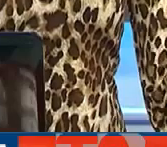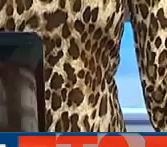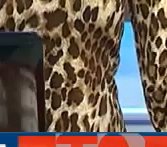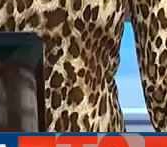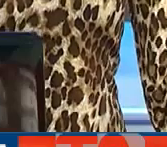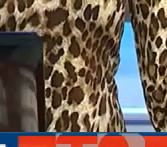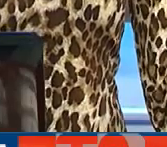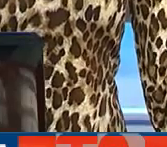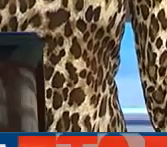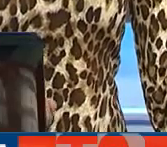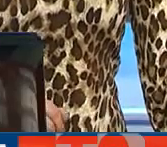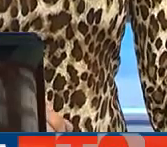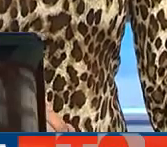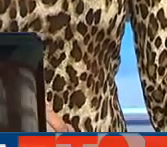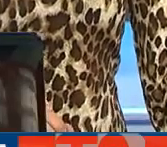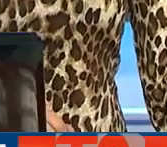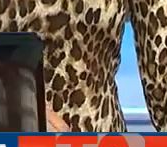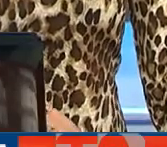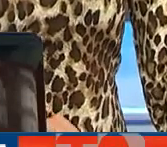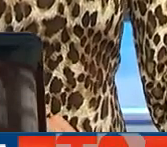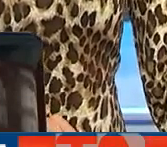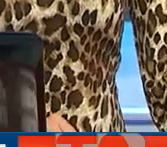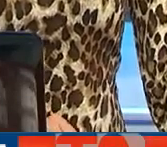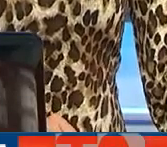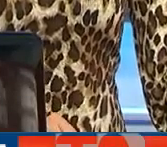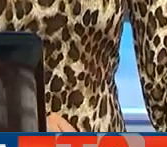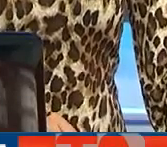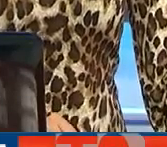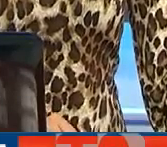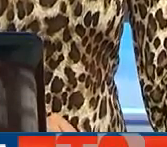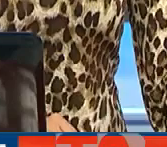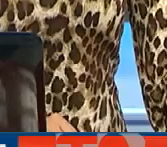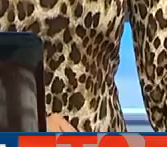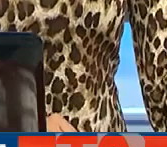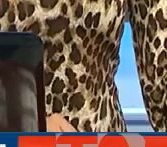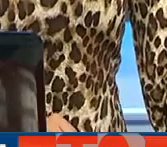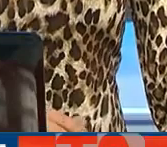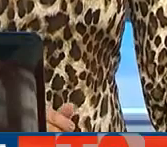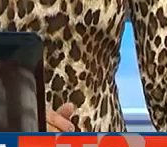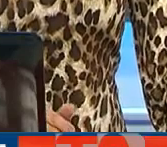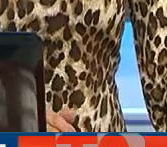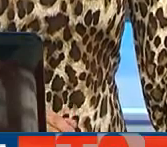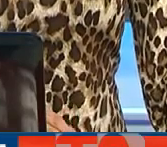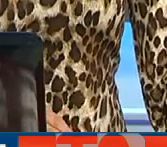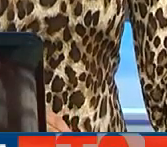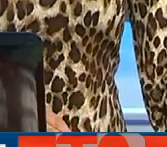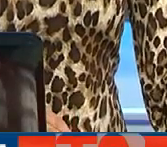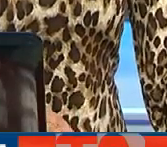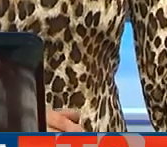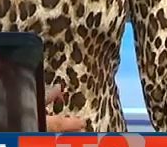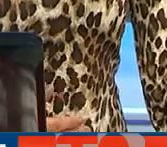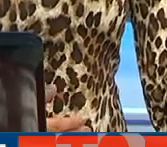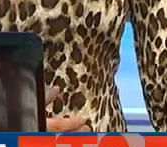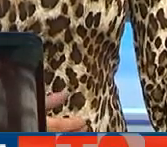través de sus cédulas de ciudadanía. Hola, María Gracia, ¿cómo estás? Buenas tardes. ¿Qué tal? ¿Cómo estás, Liz? Amigos, muy buenas tardes. Las autoridades de salud